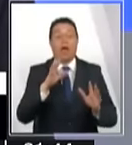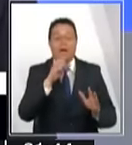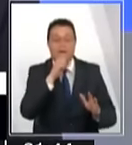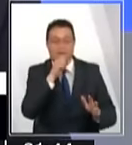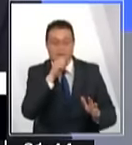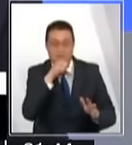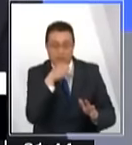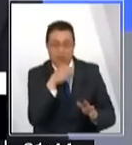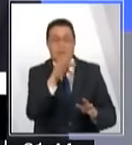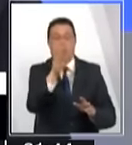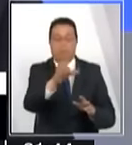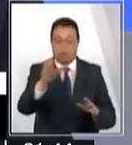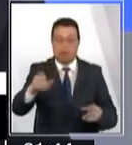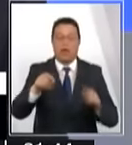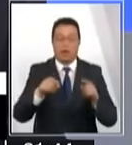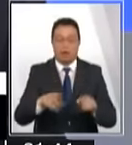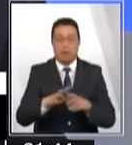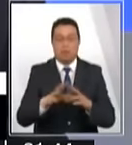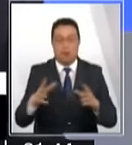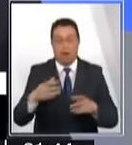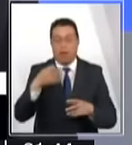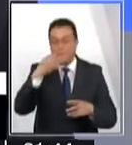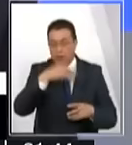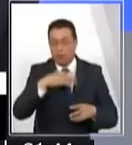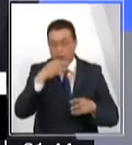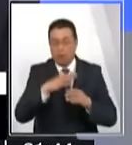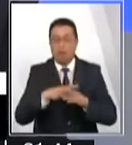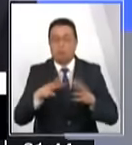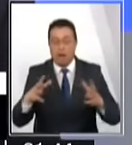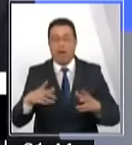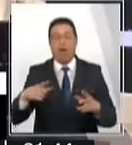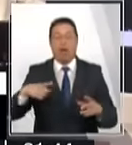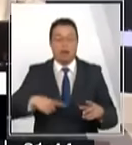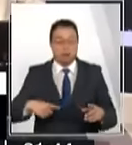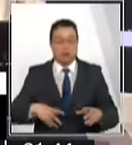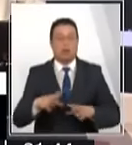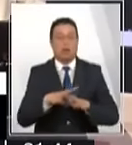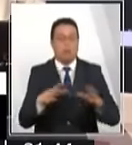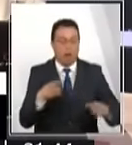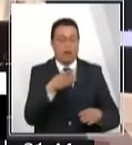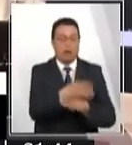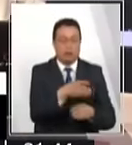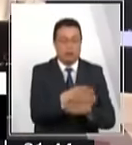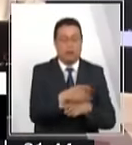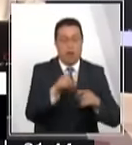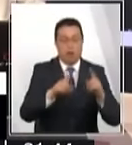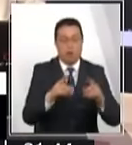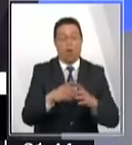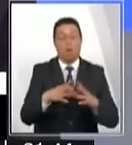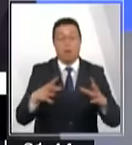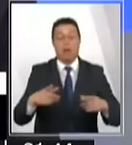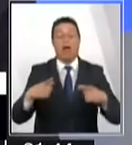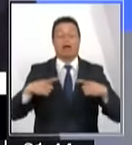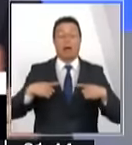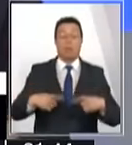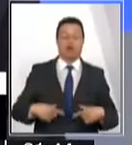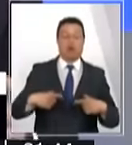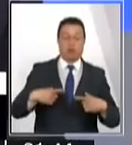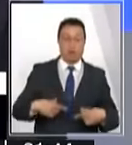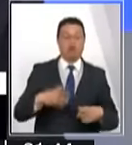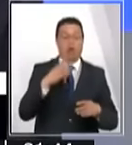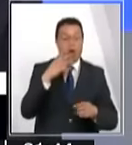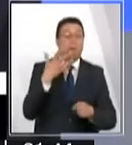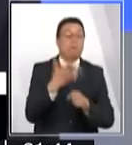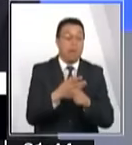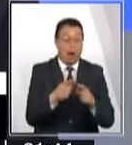población a un uso más intensivo del de las acciones médicas a un uso más intensivo de los reposos médicos todo esto